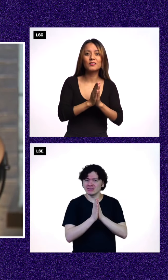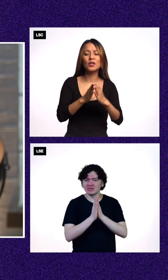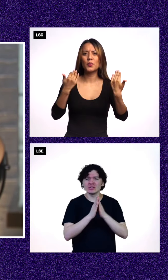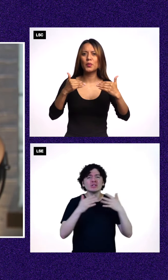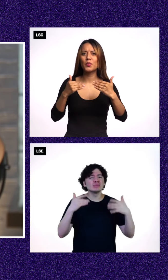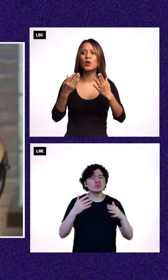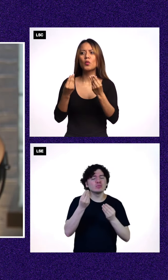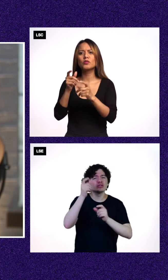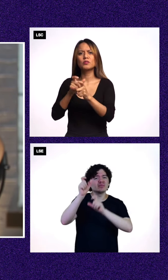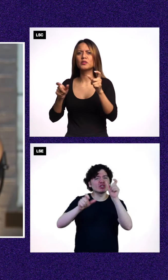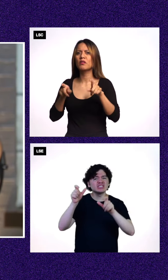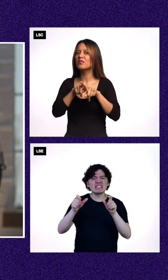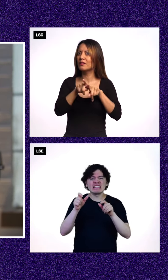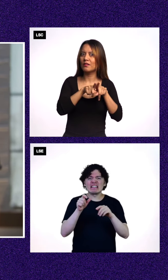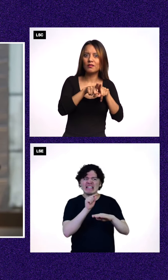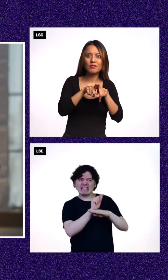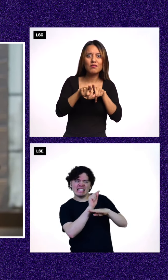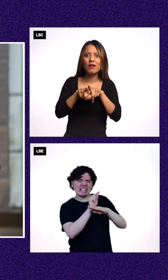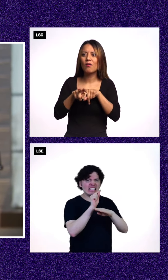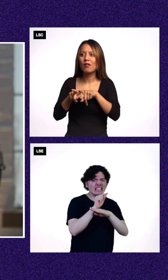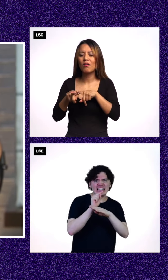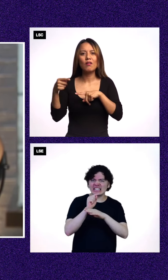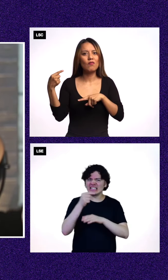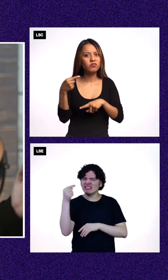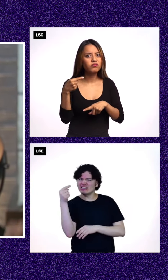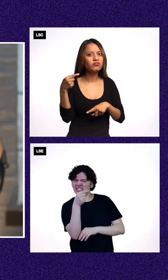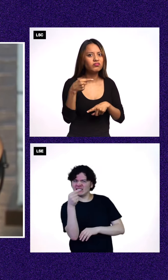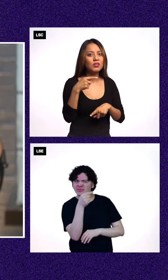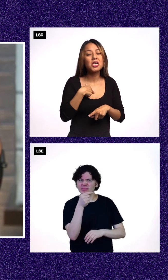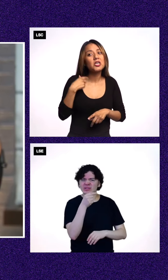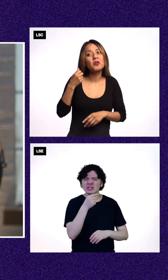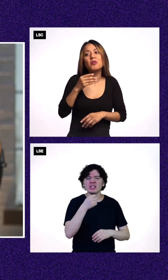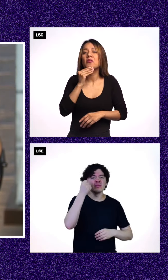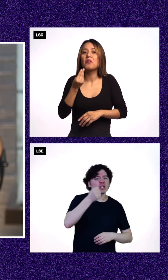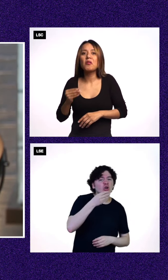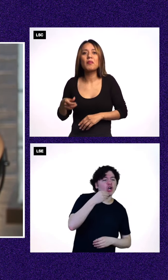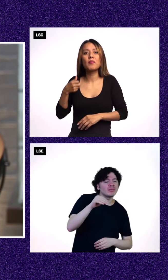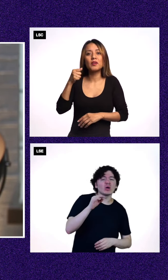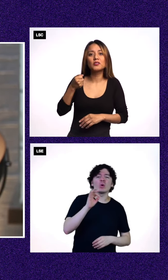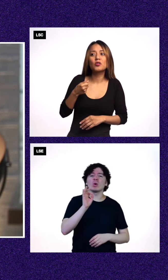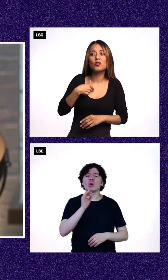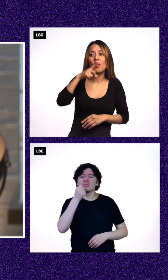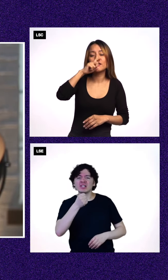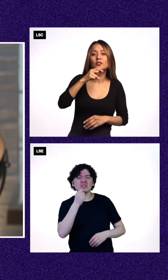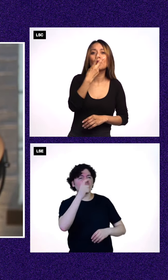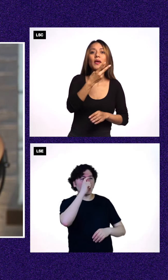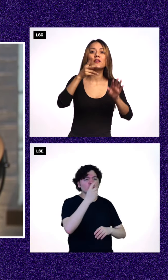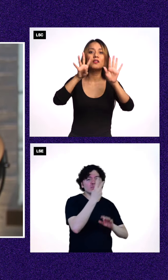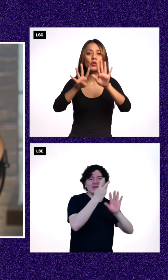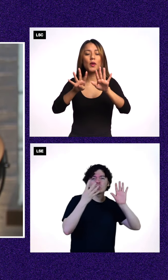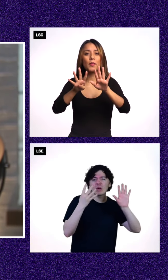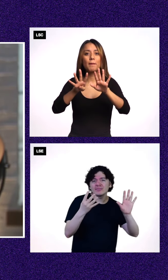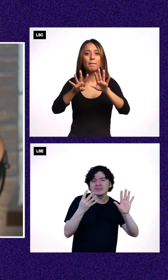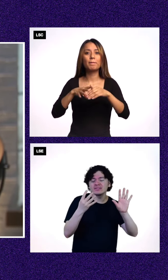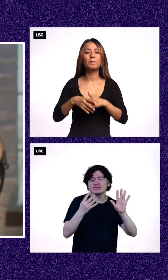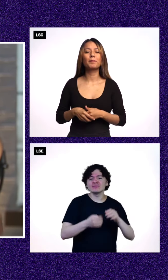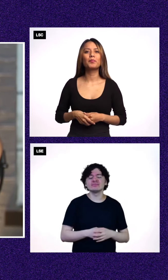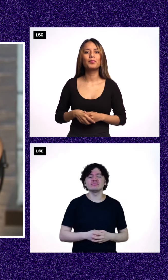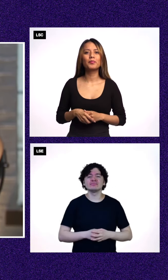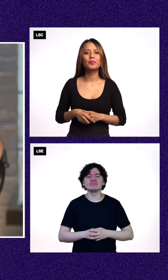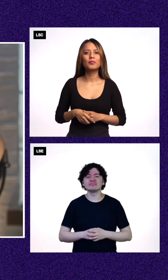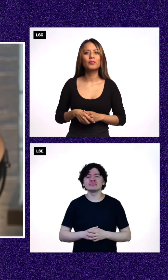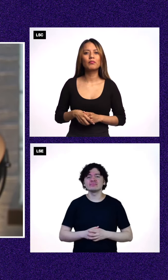manera en que la gente hablaba era de todo menos alentadora. Yo era un joven pastor, Tenía 29 años cuando empezamos y,